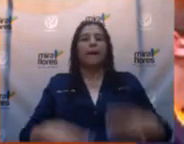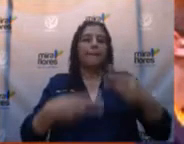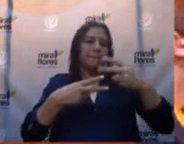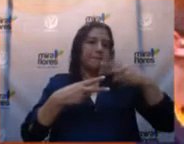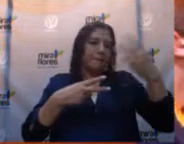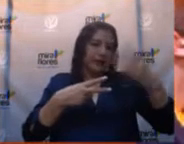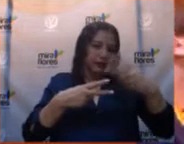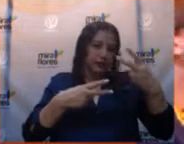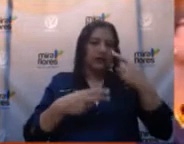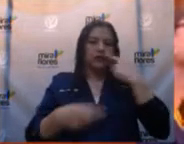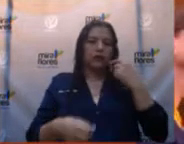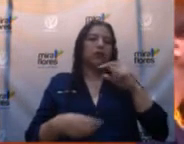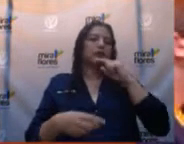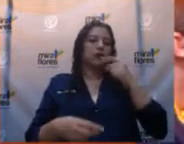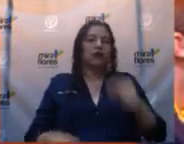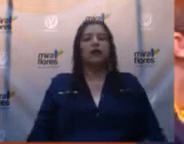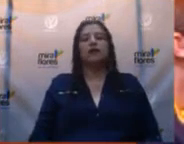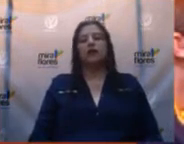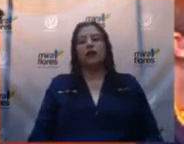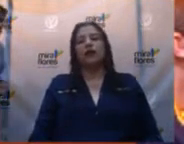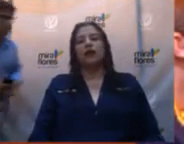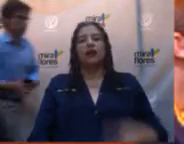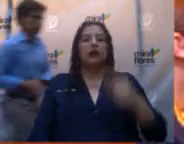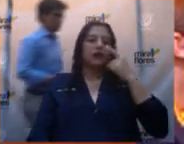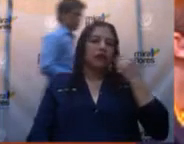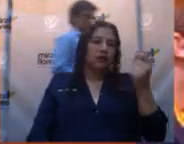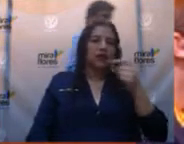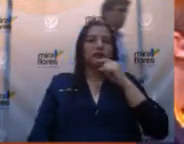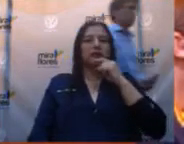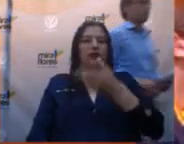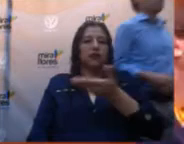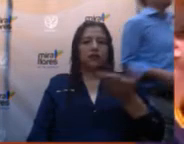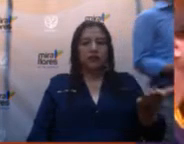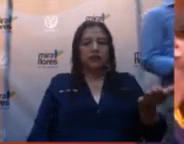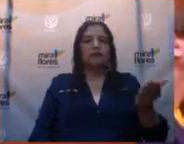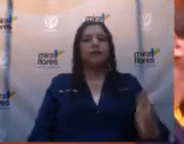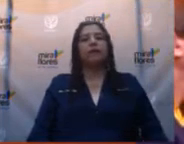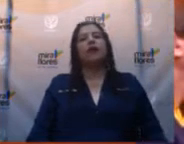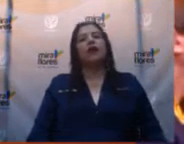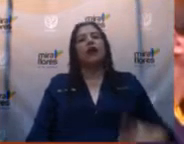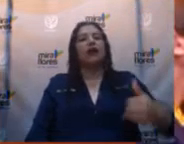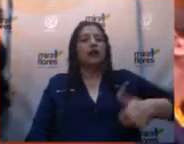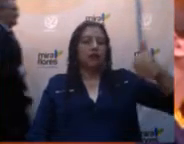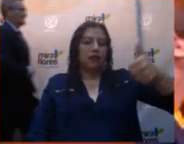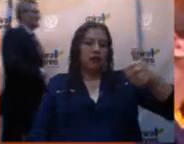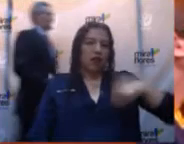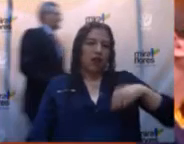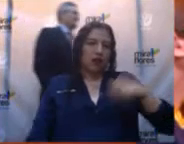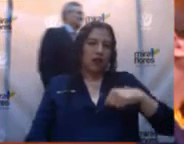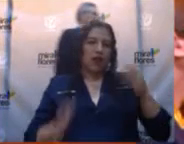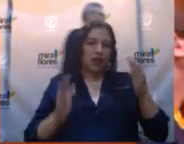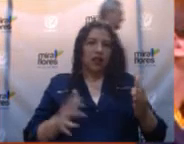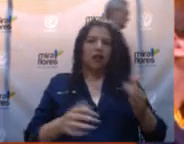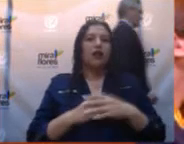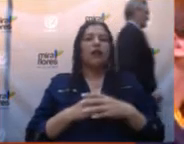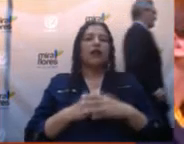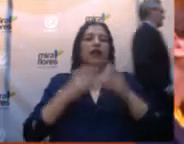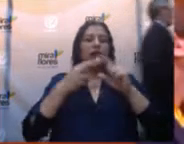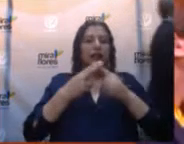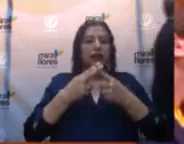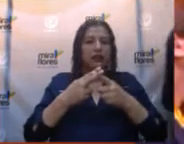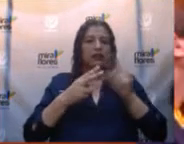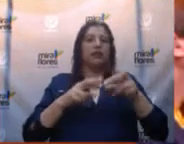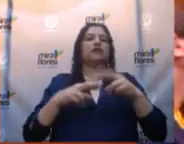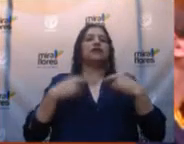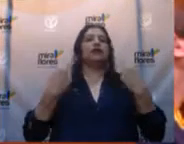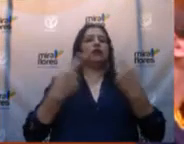vecinas y vecinos, señoras y señores, el señor alcalde de Miraflores dará inicio a la